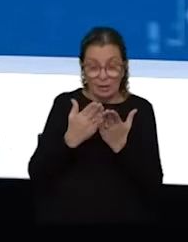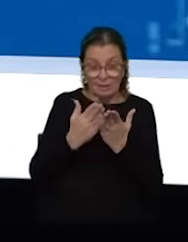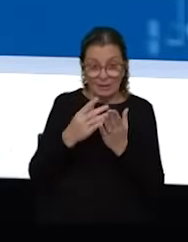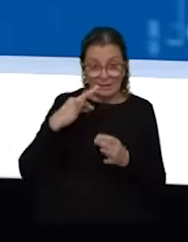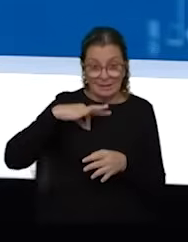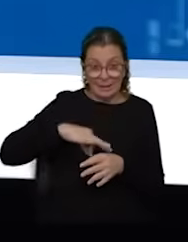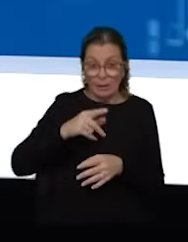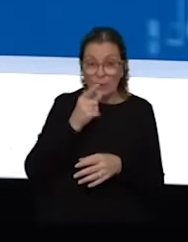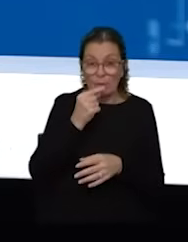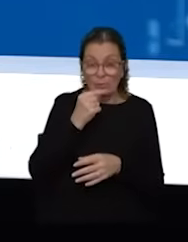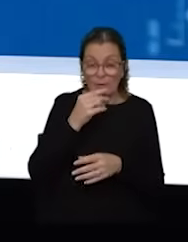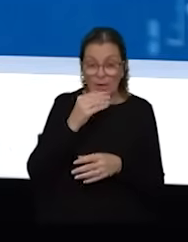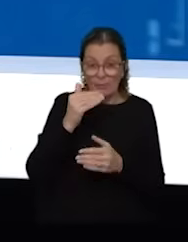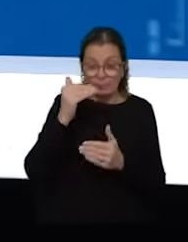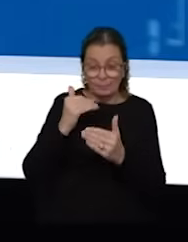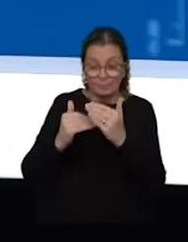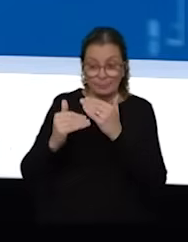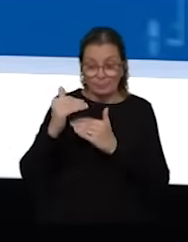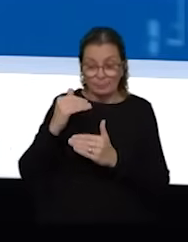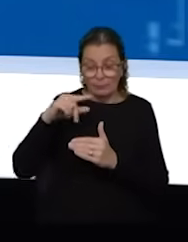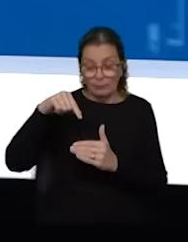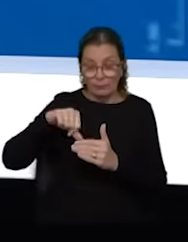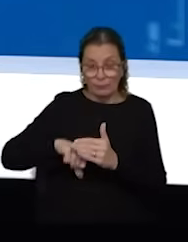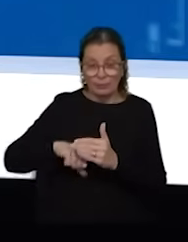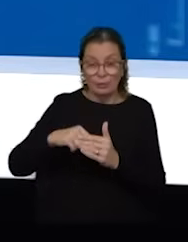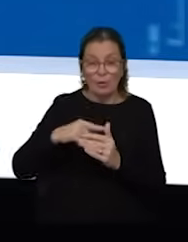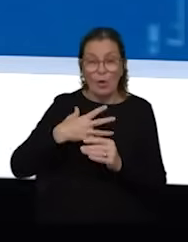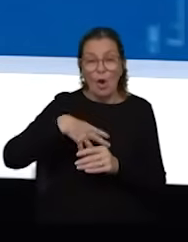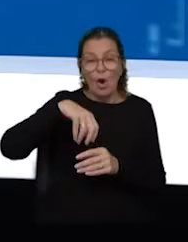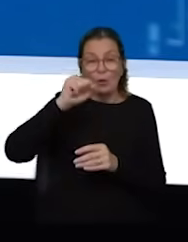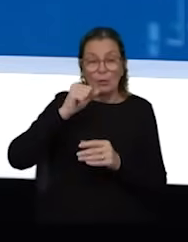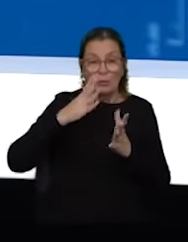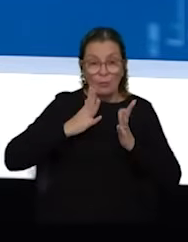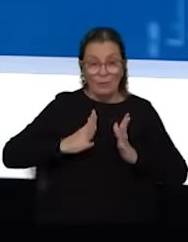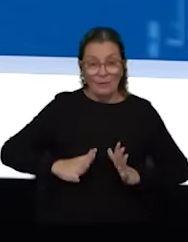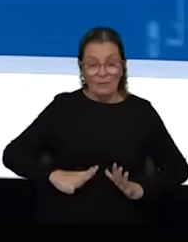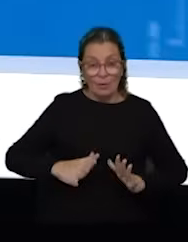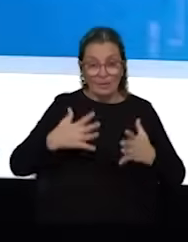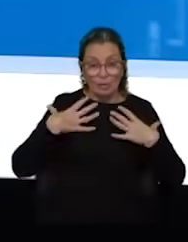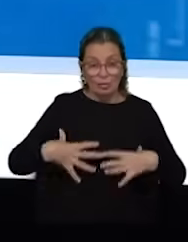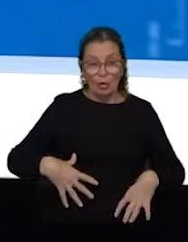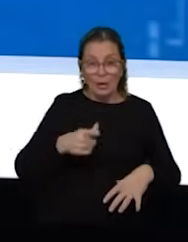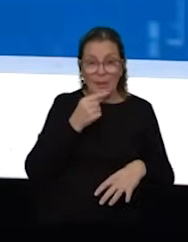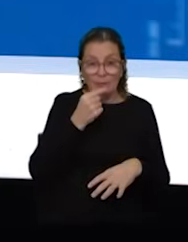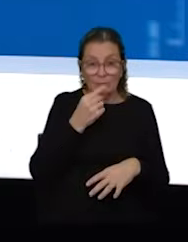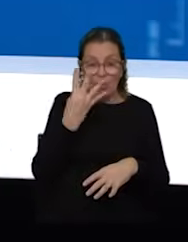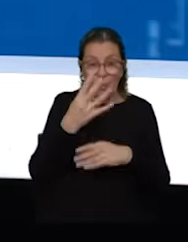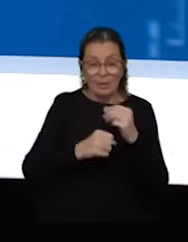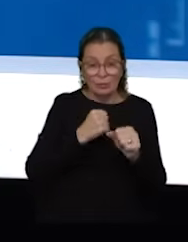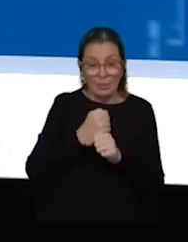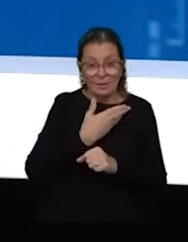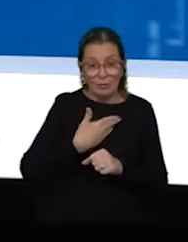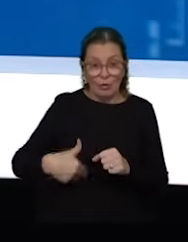salario policial de forma sostenida eh No se logró renovar el uniforme completo de la policía en 4 años de